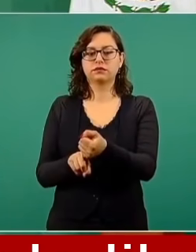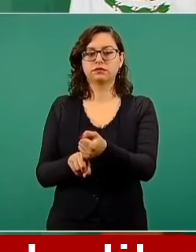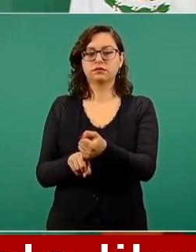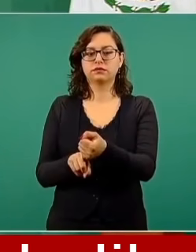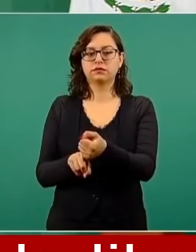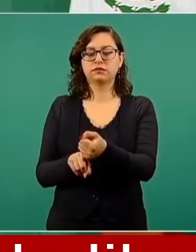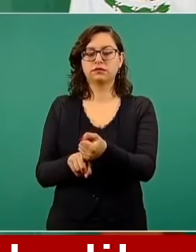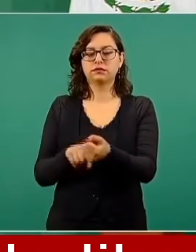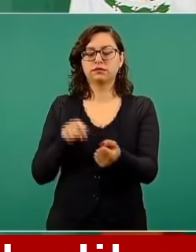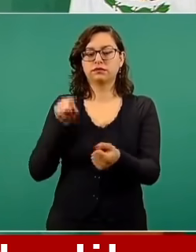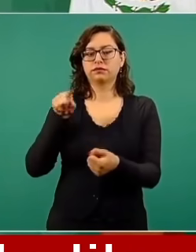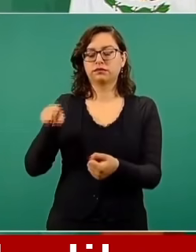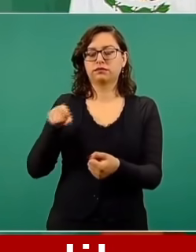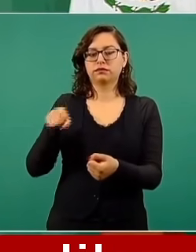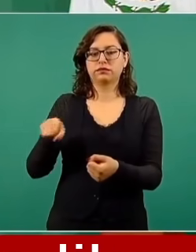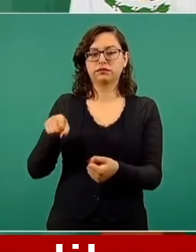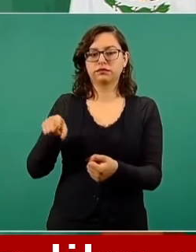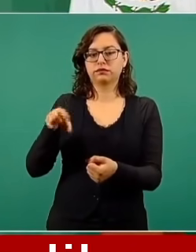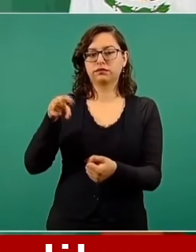Mexicanos